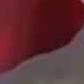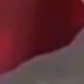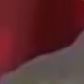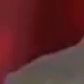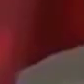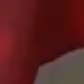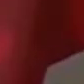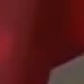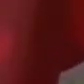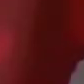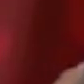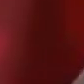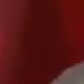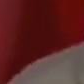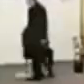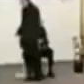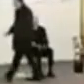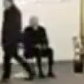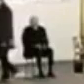muy bien